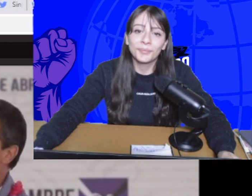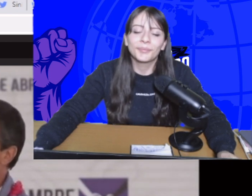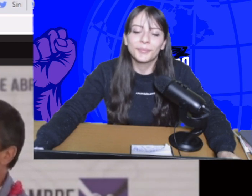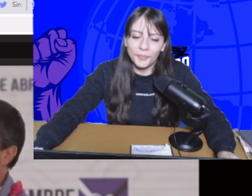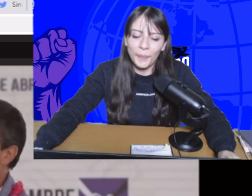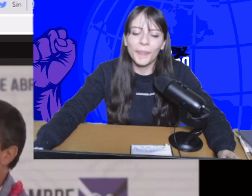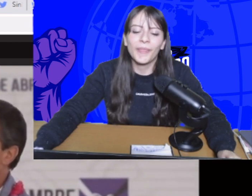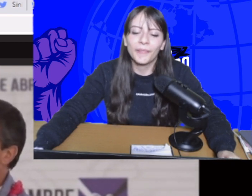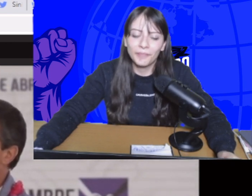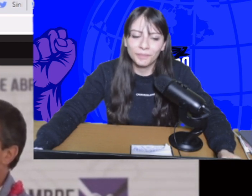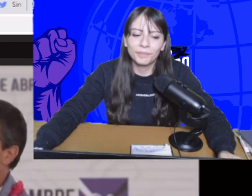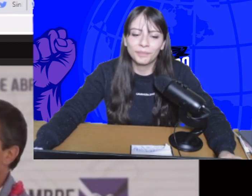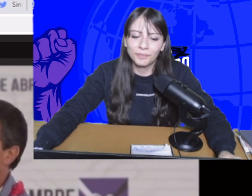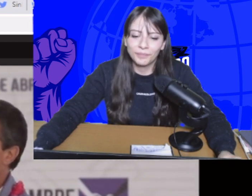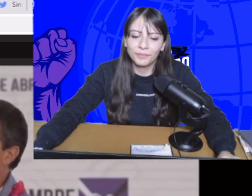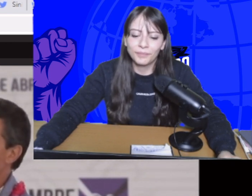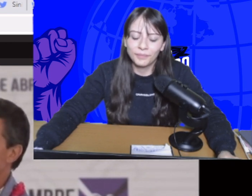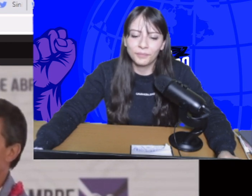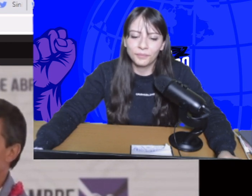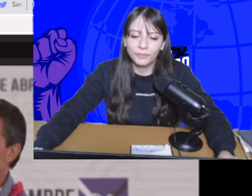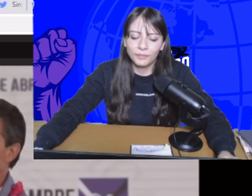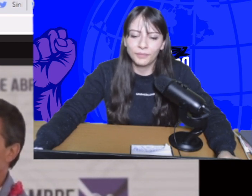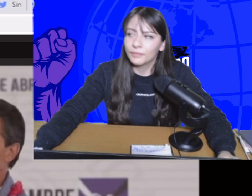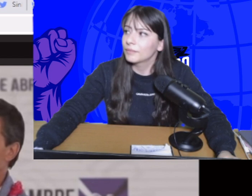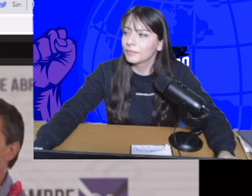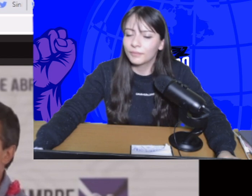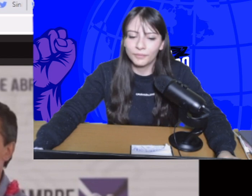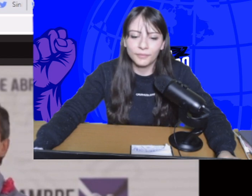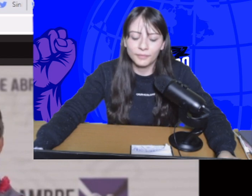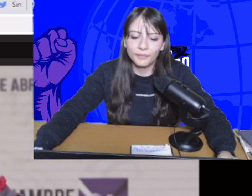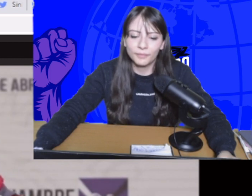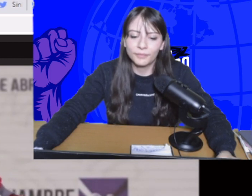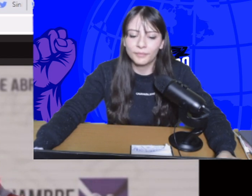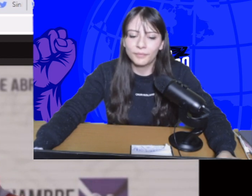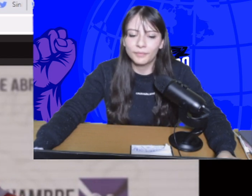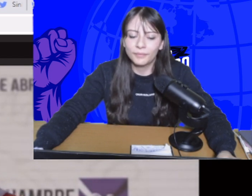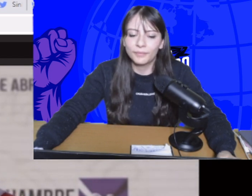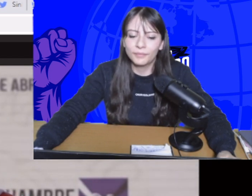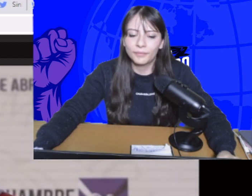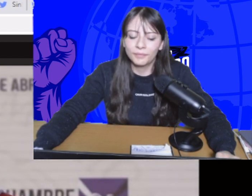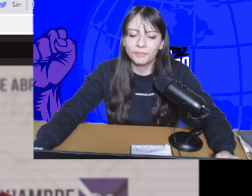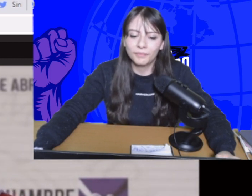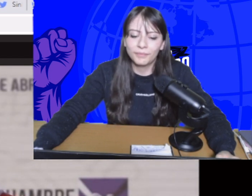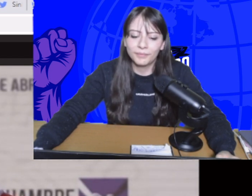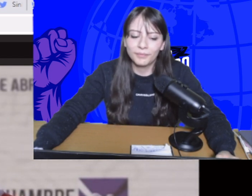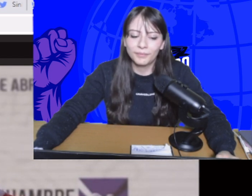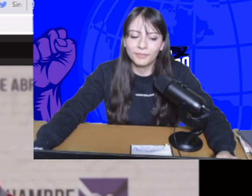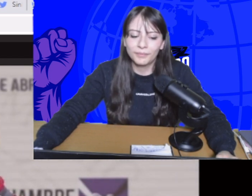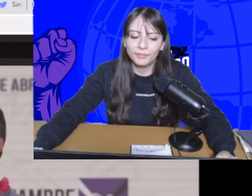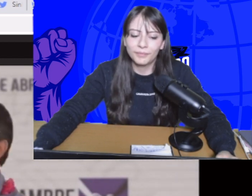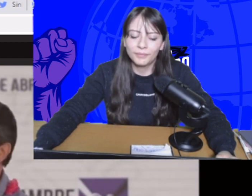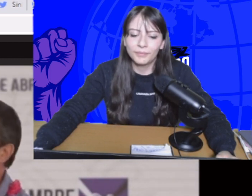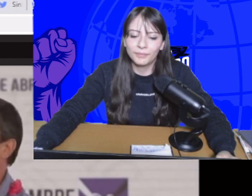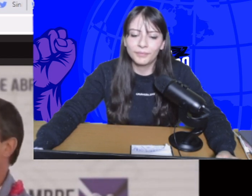que aguantar, porque han empezado las críticas, han empezado las descalificaciones de aquellos